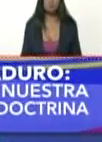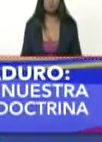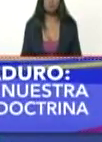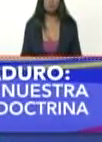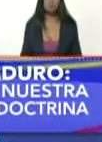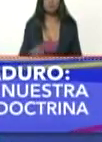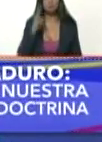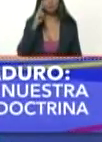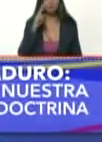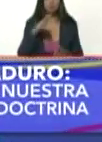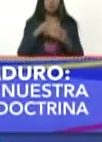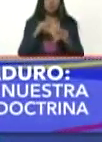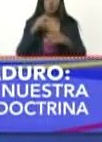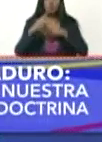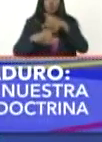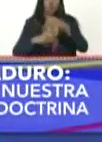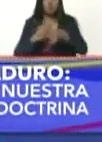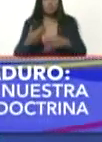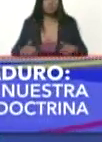todo el proceso sacrificado,